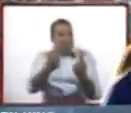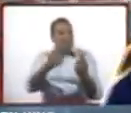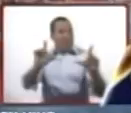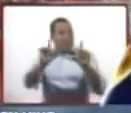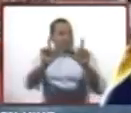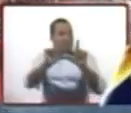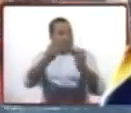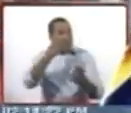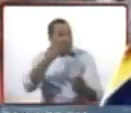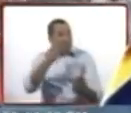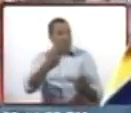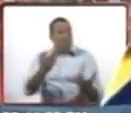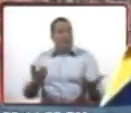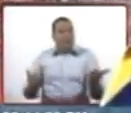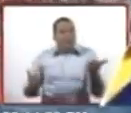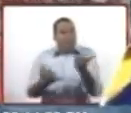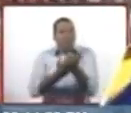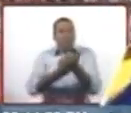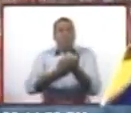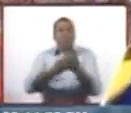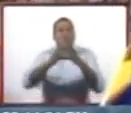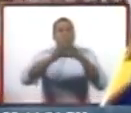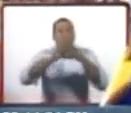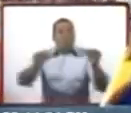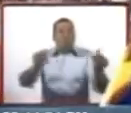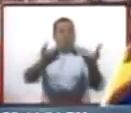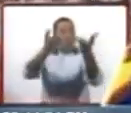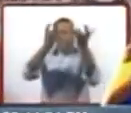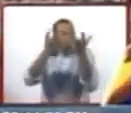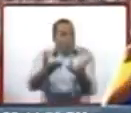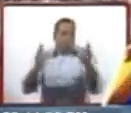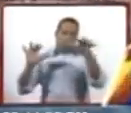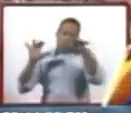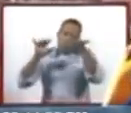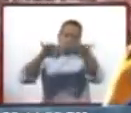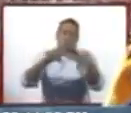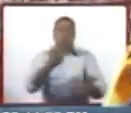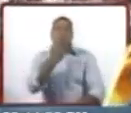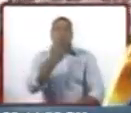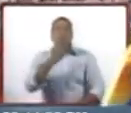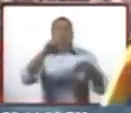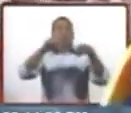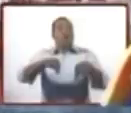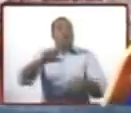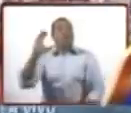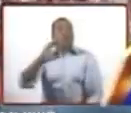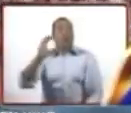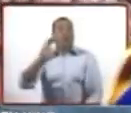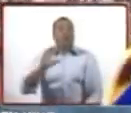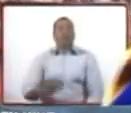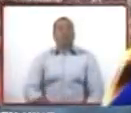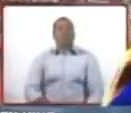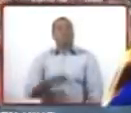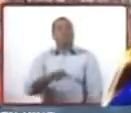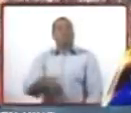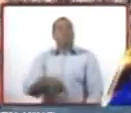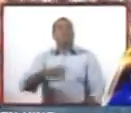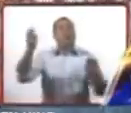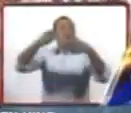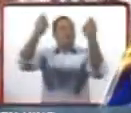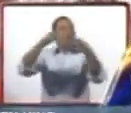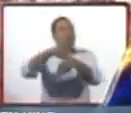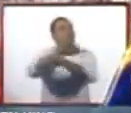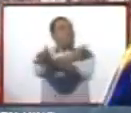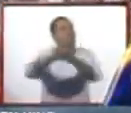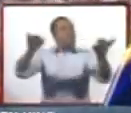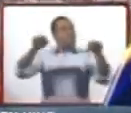nuestras pantallas, toda esta marea roja que está acá en la ciudad de Caracas en este cierre de campaña.